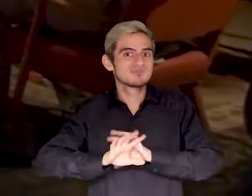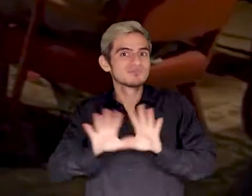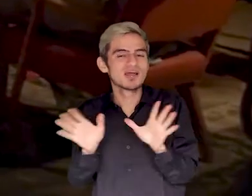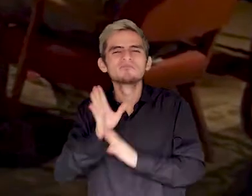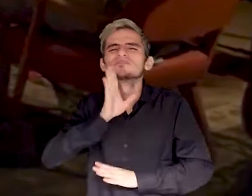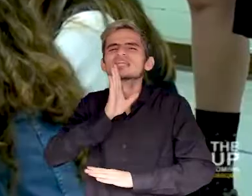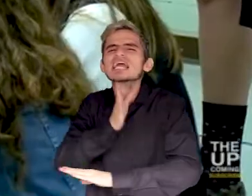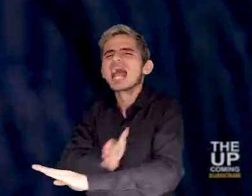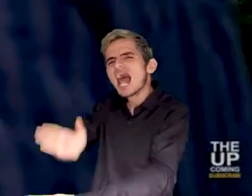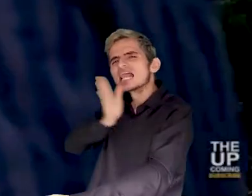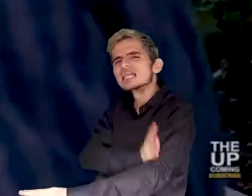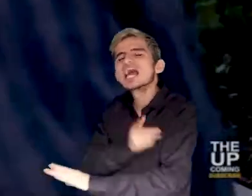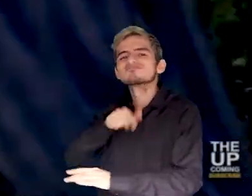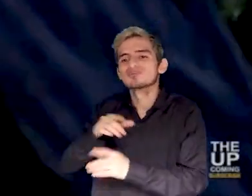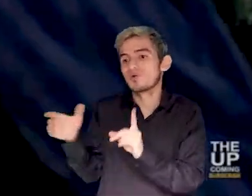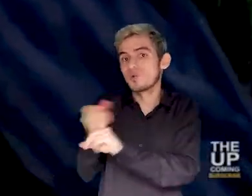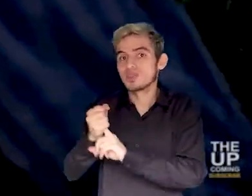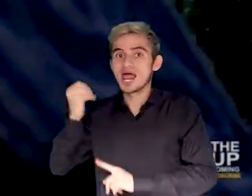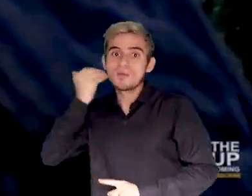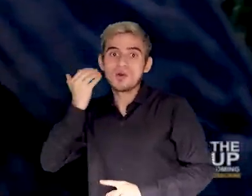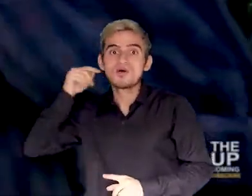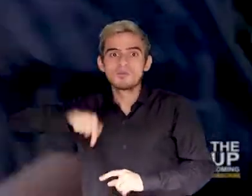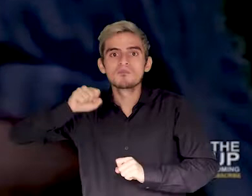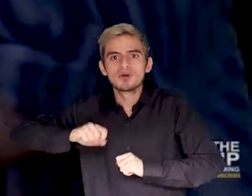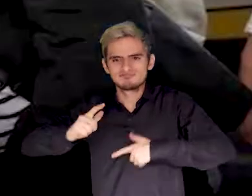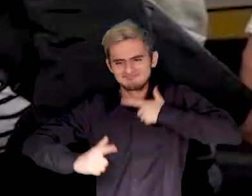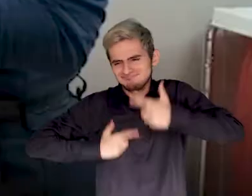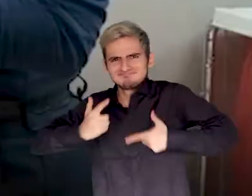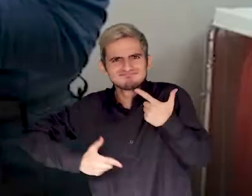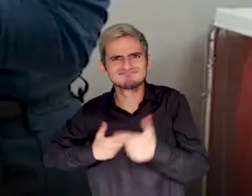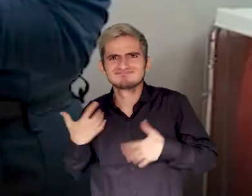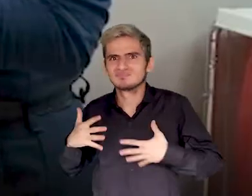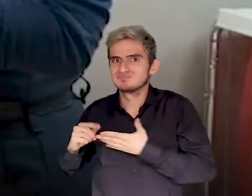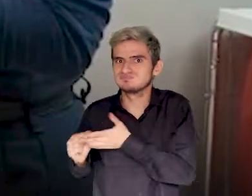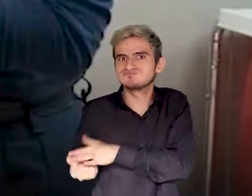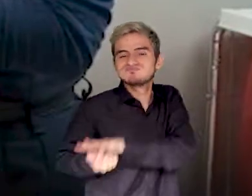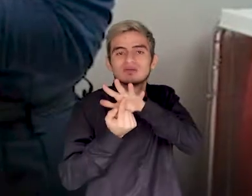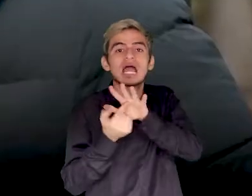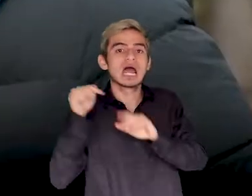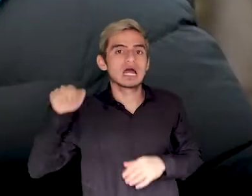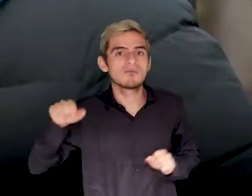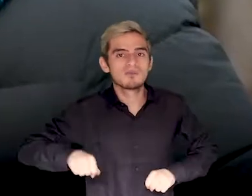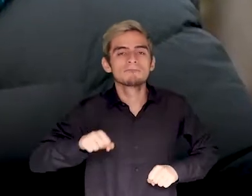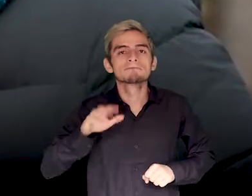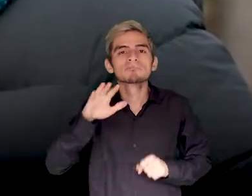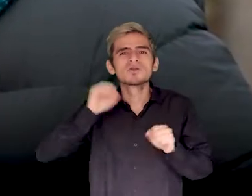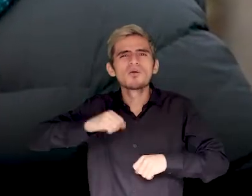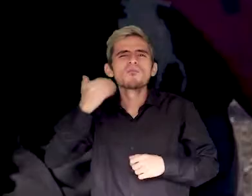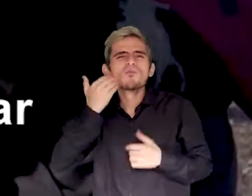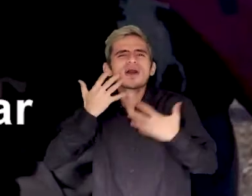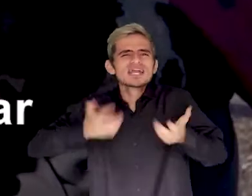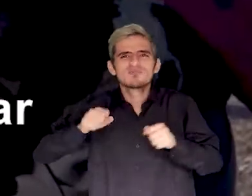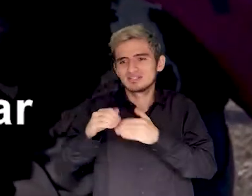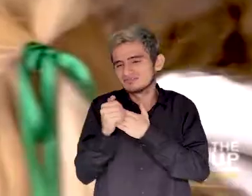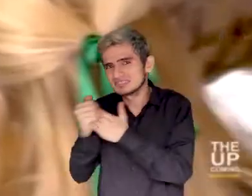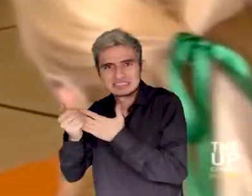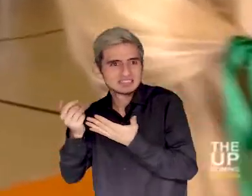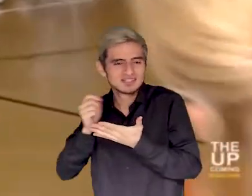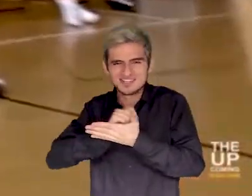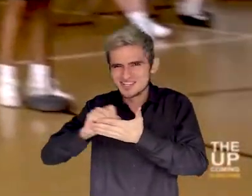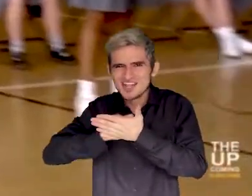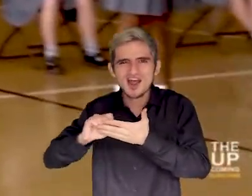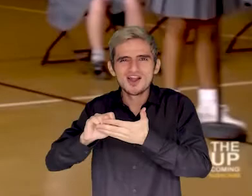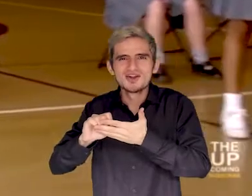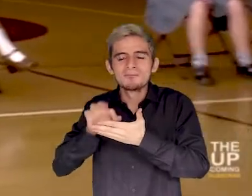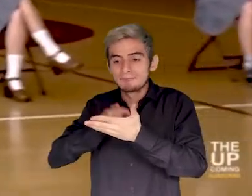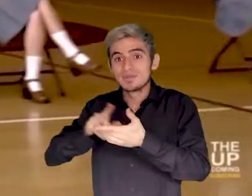posibles sin esas mujeres visionarias que hicieron historia en el mundo audiovisual. Mujeres que querían ser guionistas, pioneras del cine